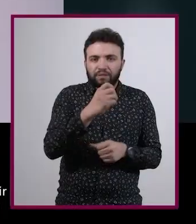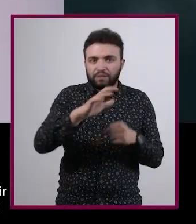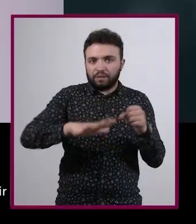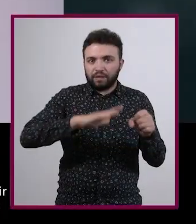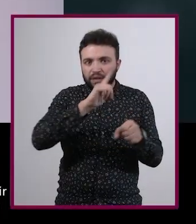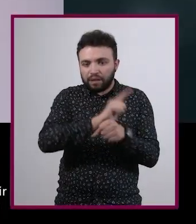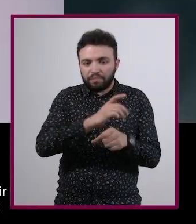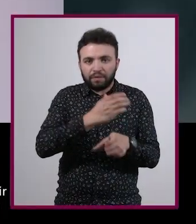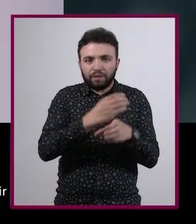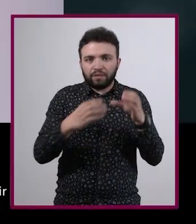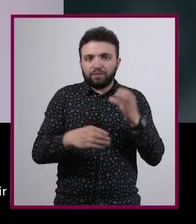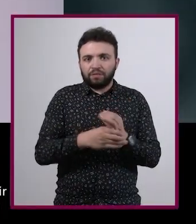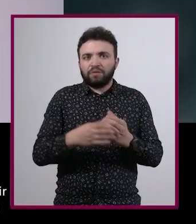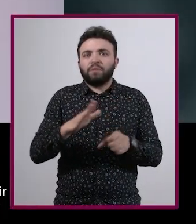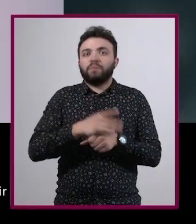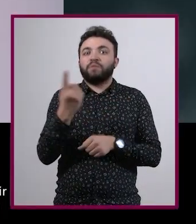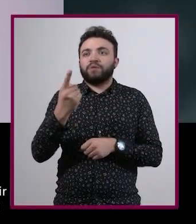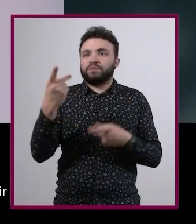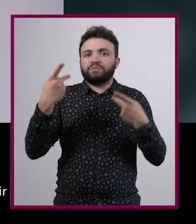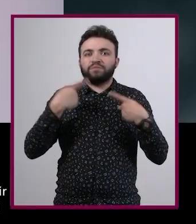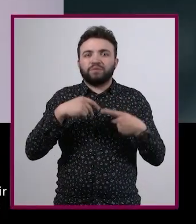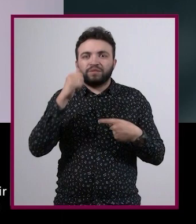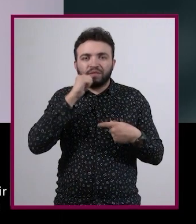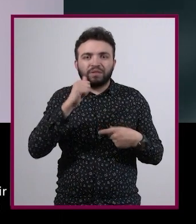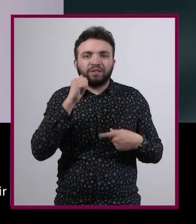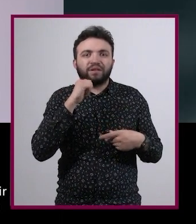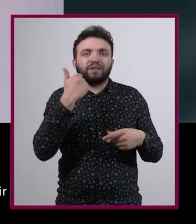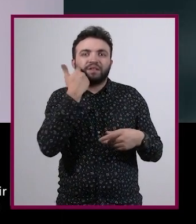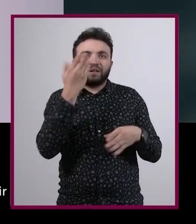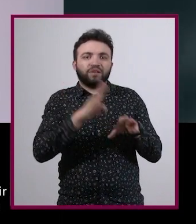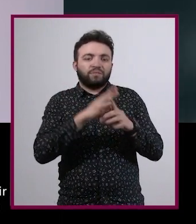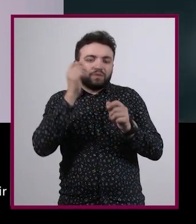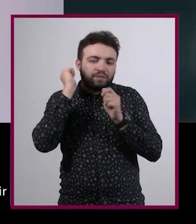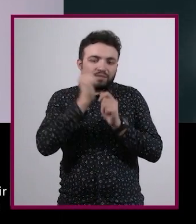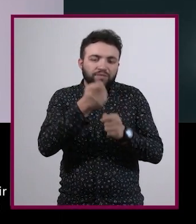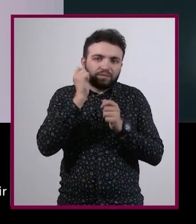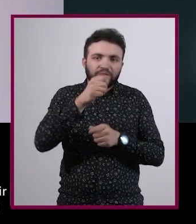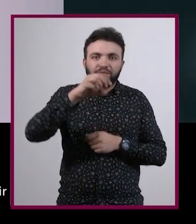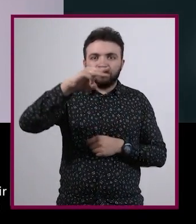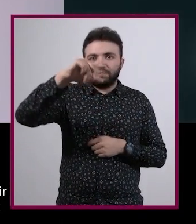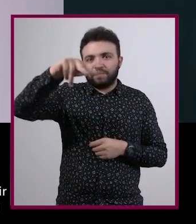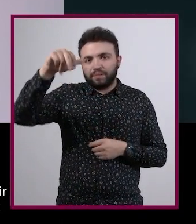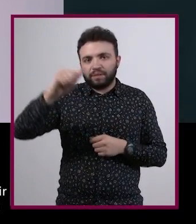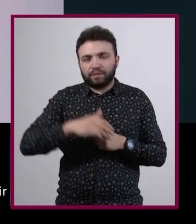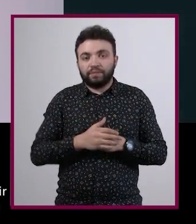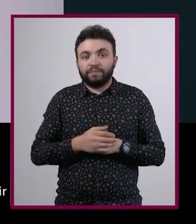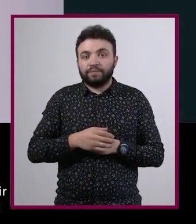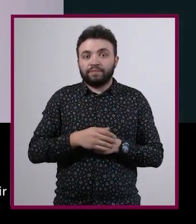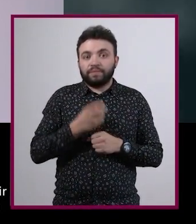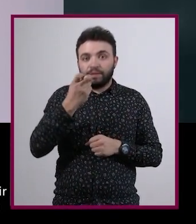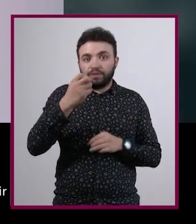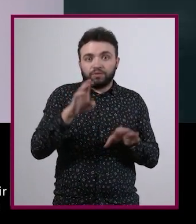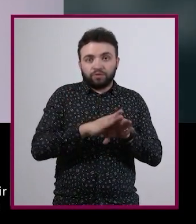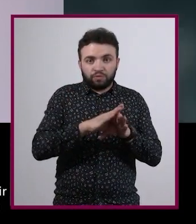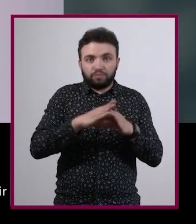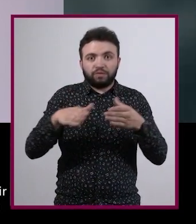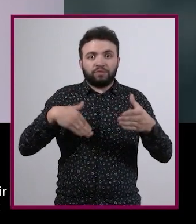extractivismo. Entonces, Resiliencia Tlacuache es una historia de celebración, de resiliencia,